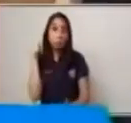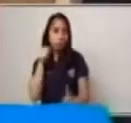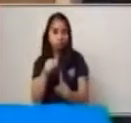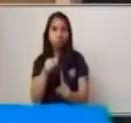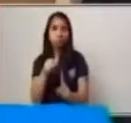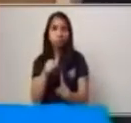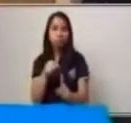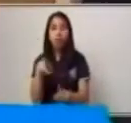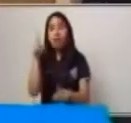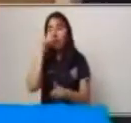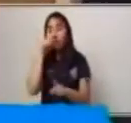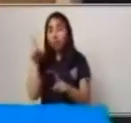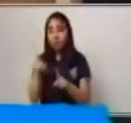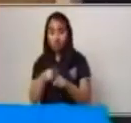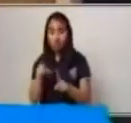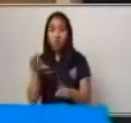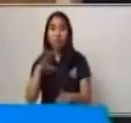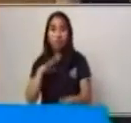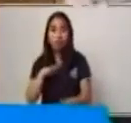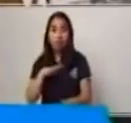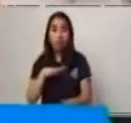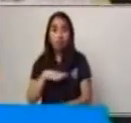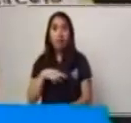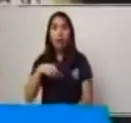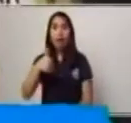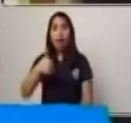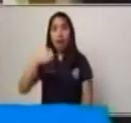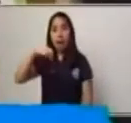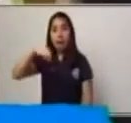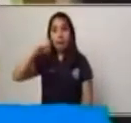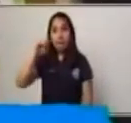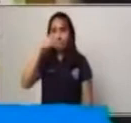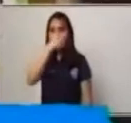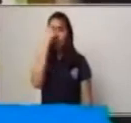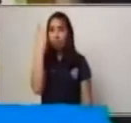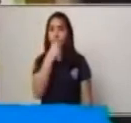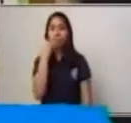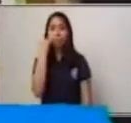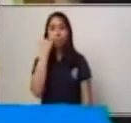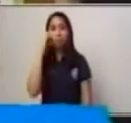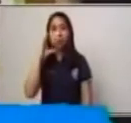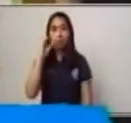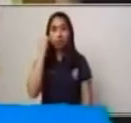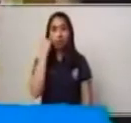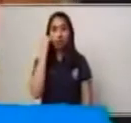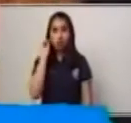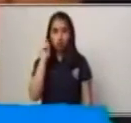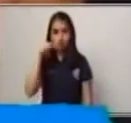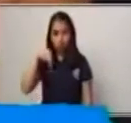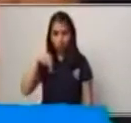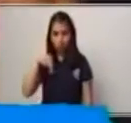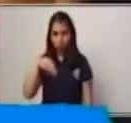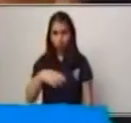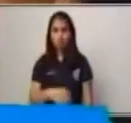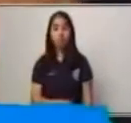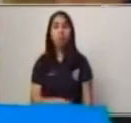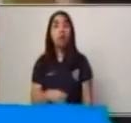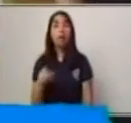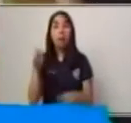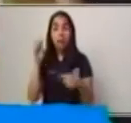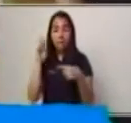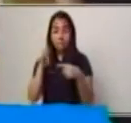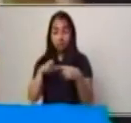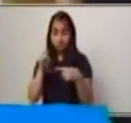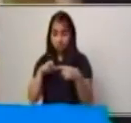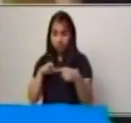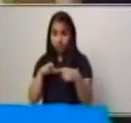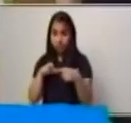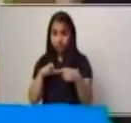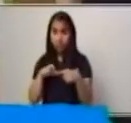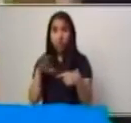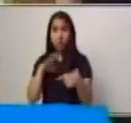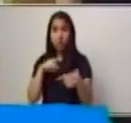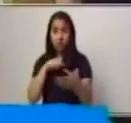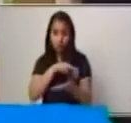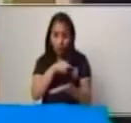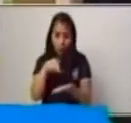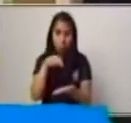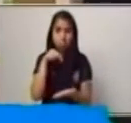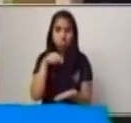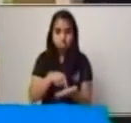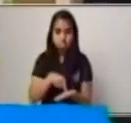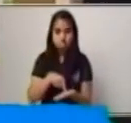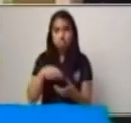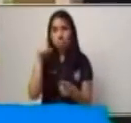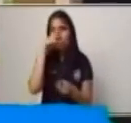predicado va a estar compuesto por el núcleo, el objeto directo, el objeto